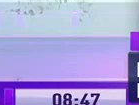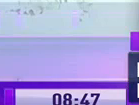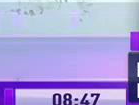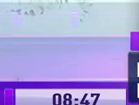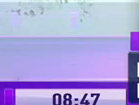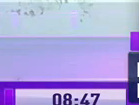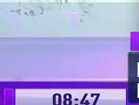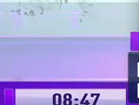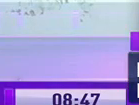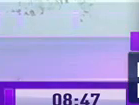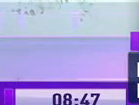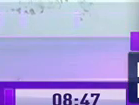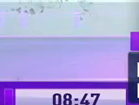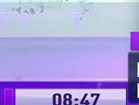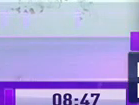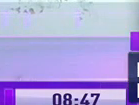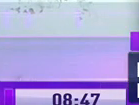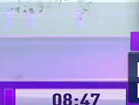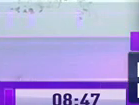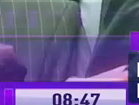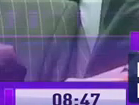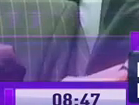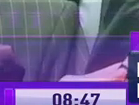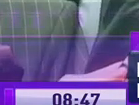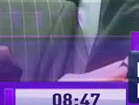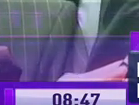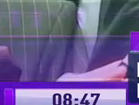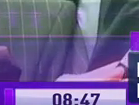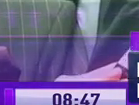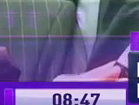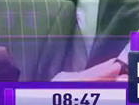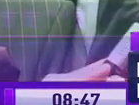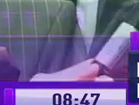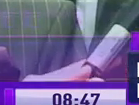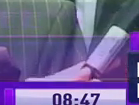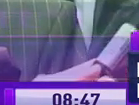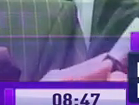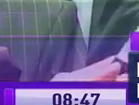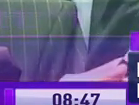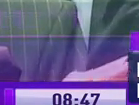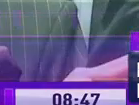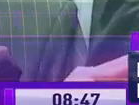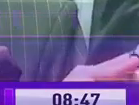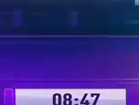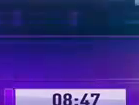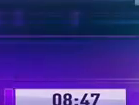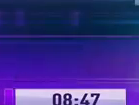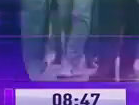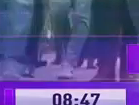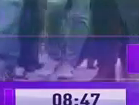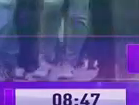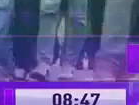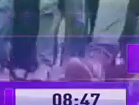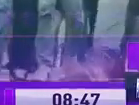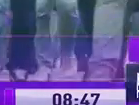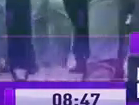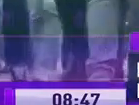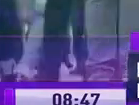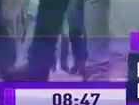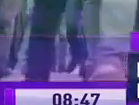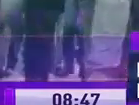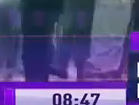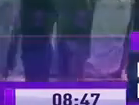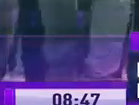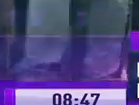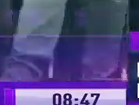año 2016 y 2018 se habría adquirido insumos médicos de manera ilegal. En Francia, mucha atención, miles